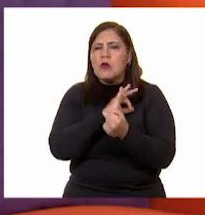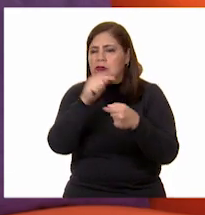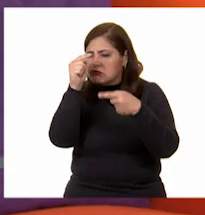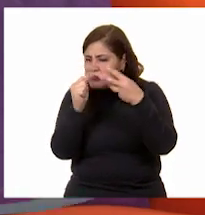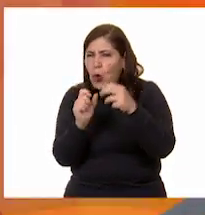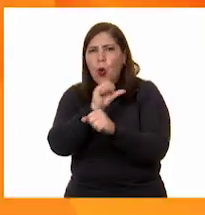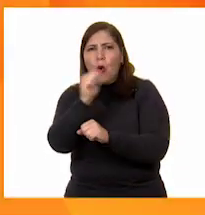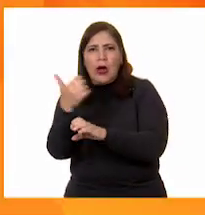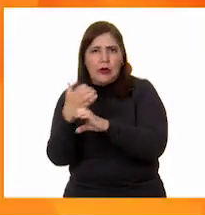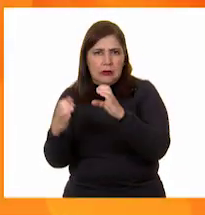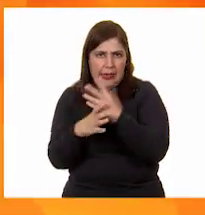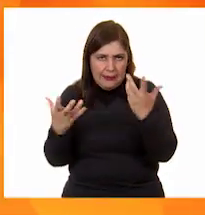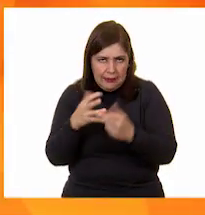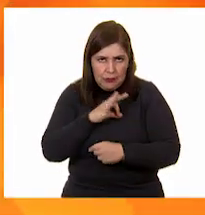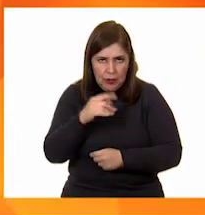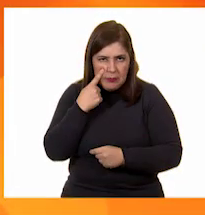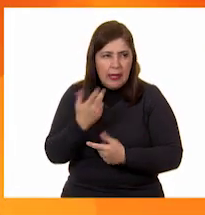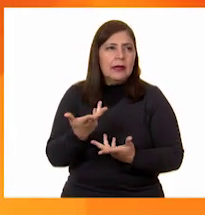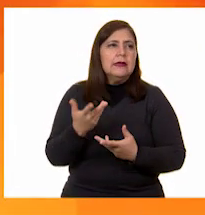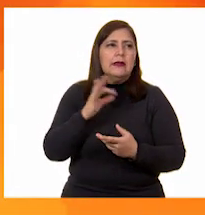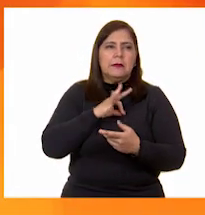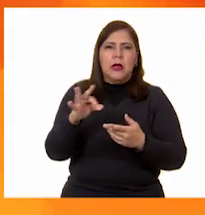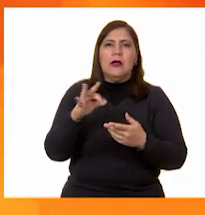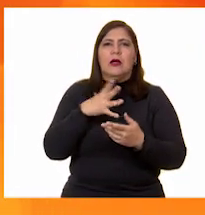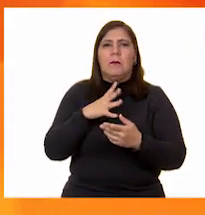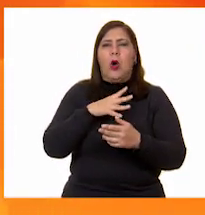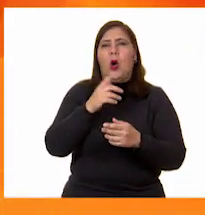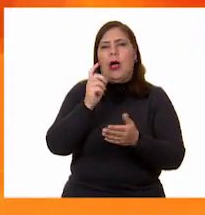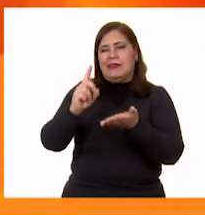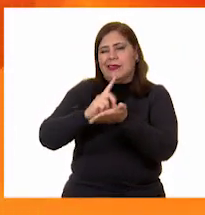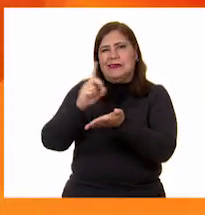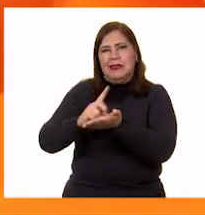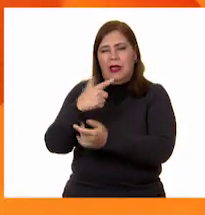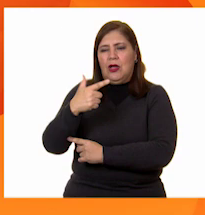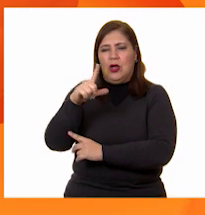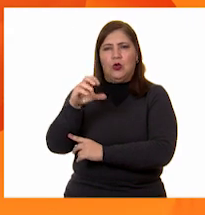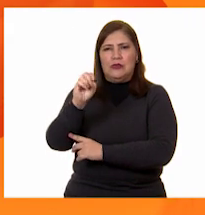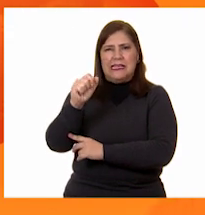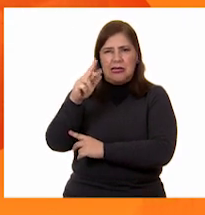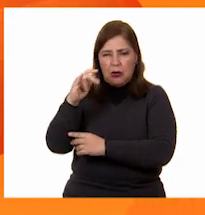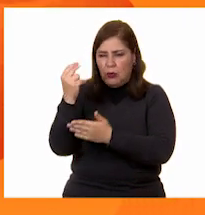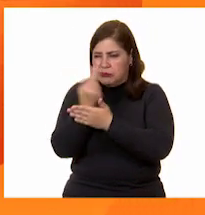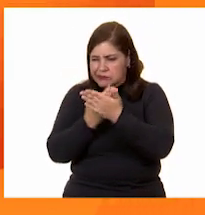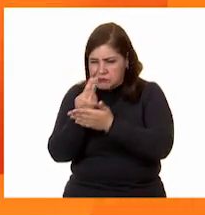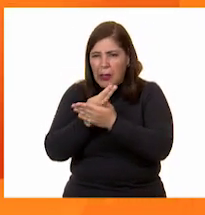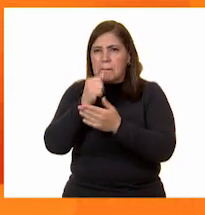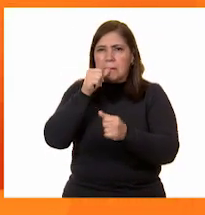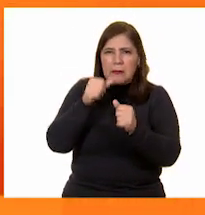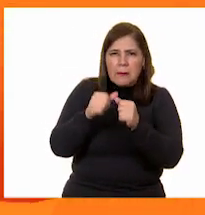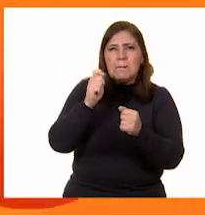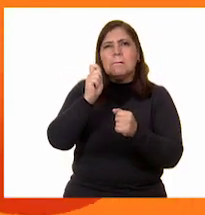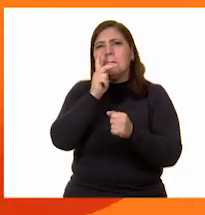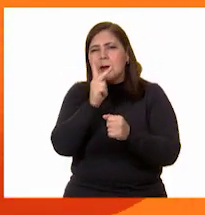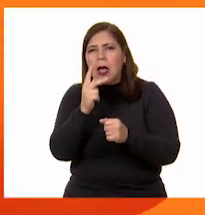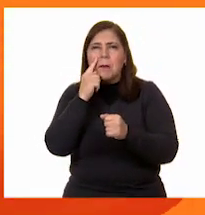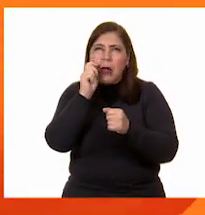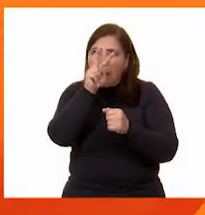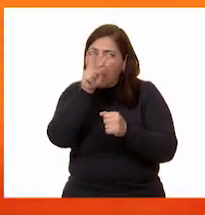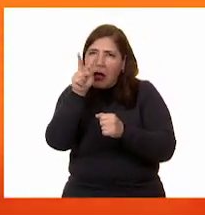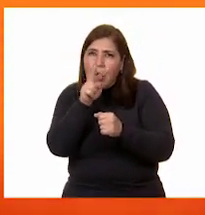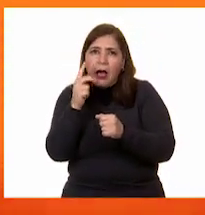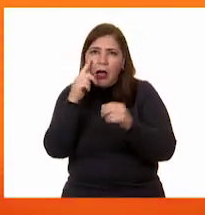acciones. Elaborar un glosario con ilustraciones y palabras escritas sobre medidas de higiene y